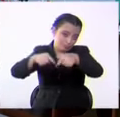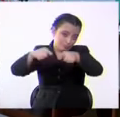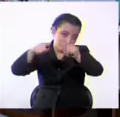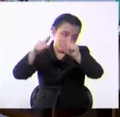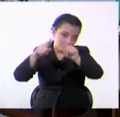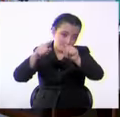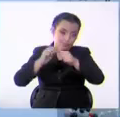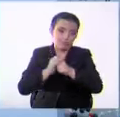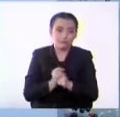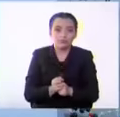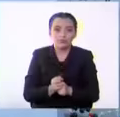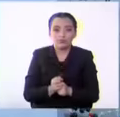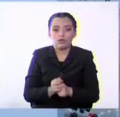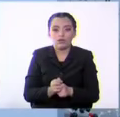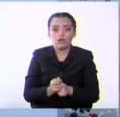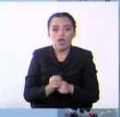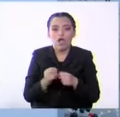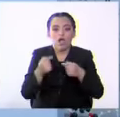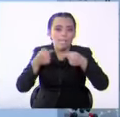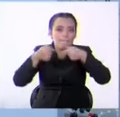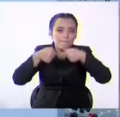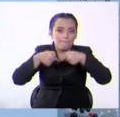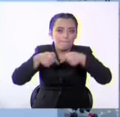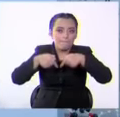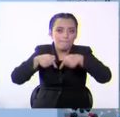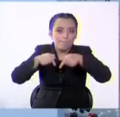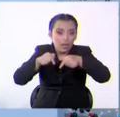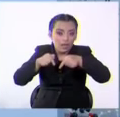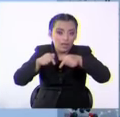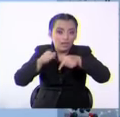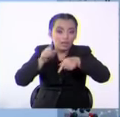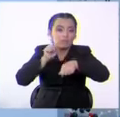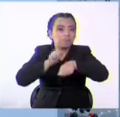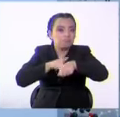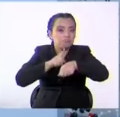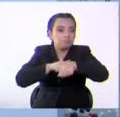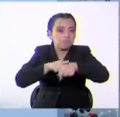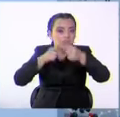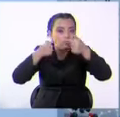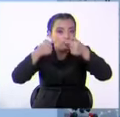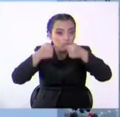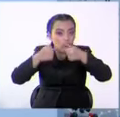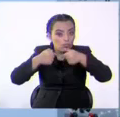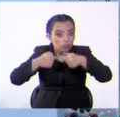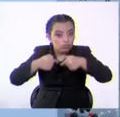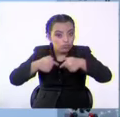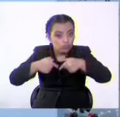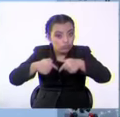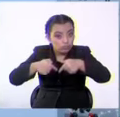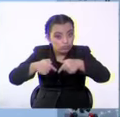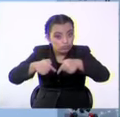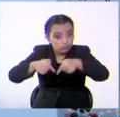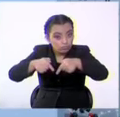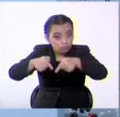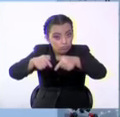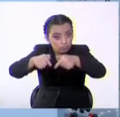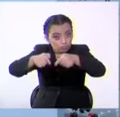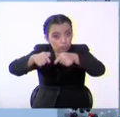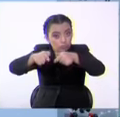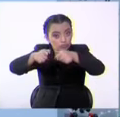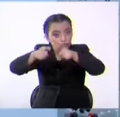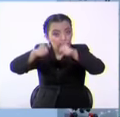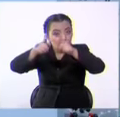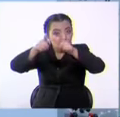en un periodo corto, pero esta variación se mantiene luego durante bastante tiempo, o sea, durante un